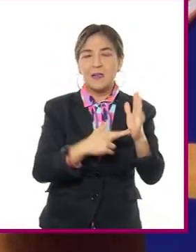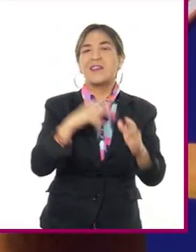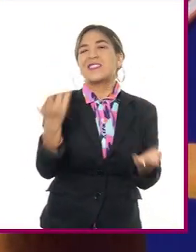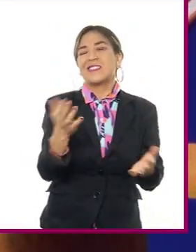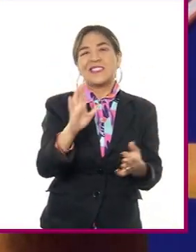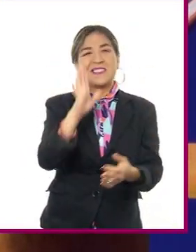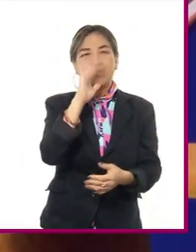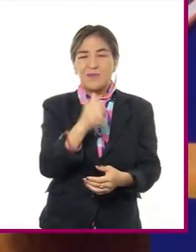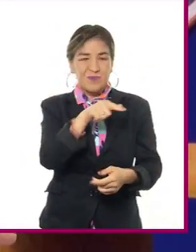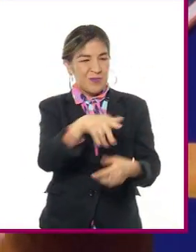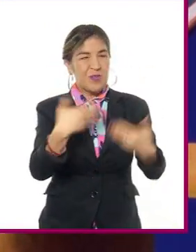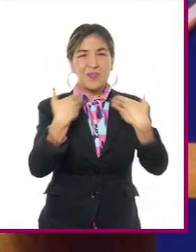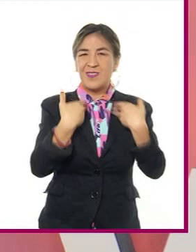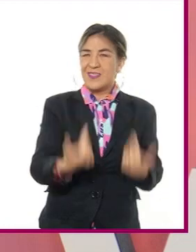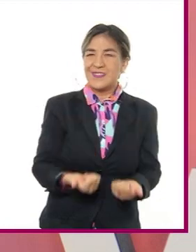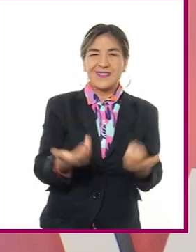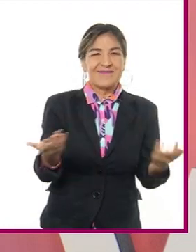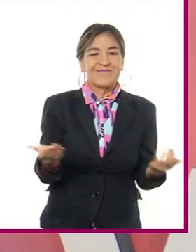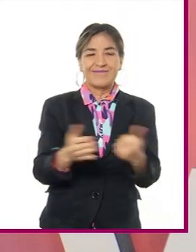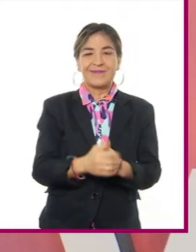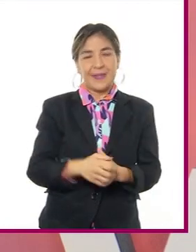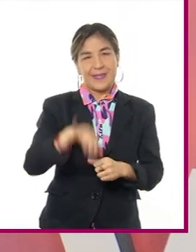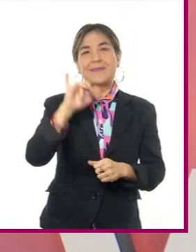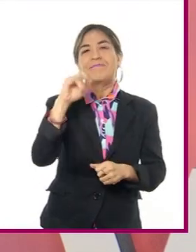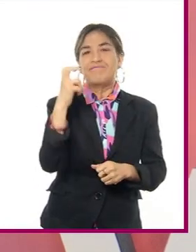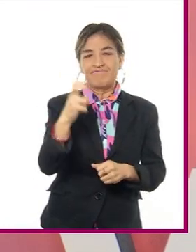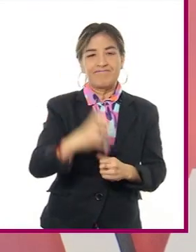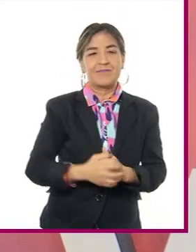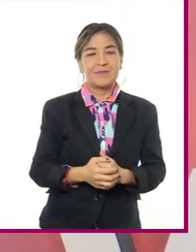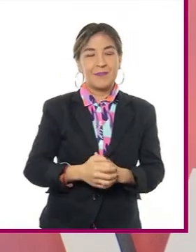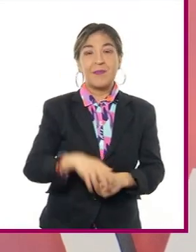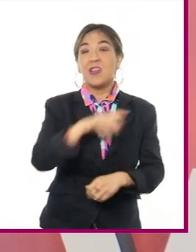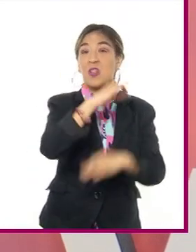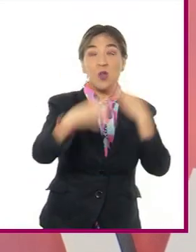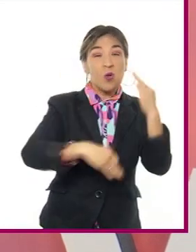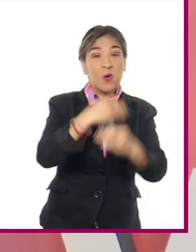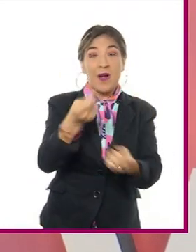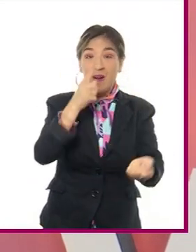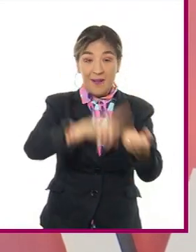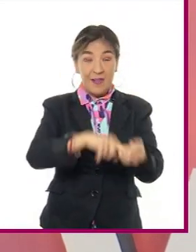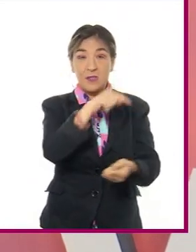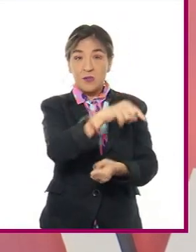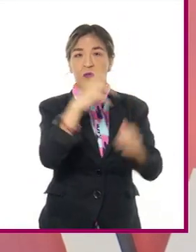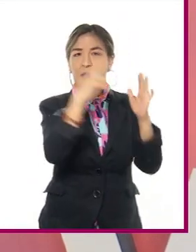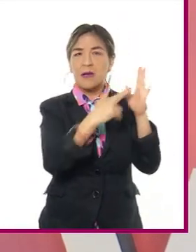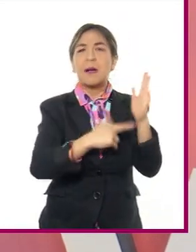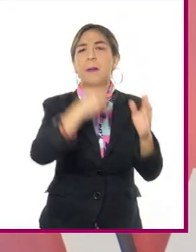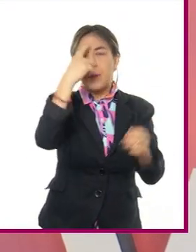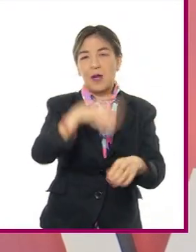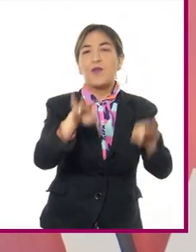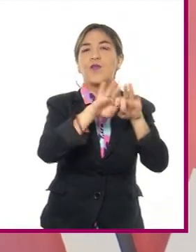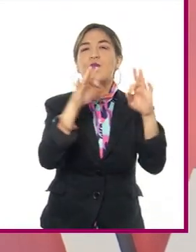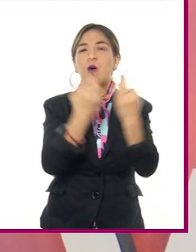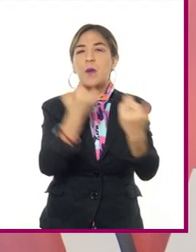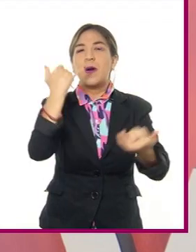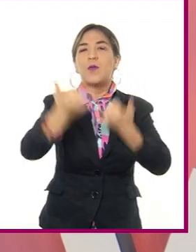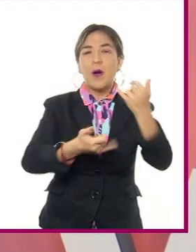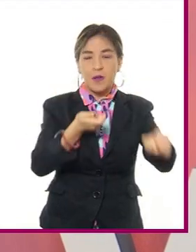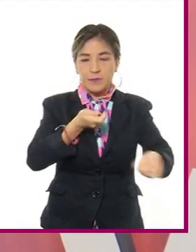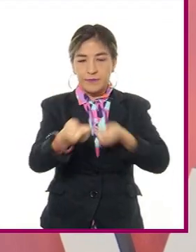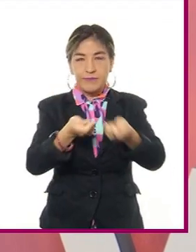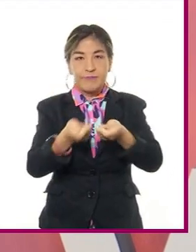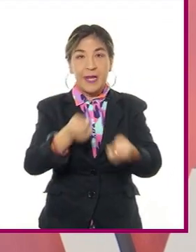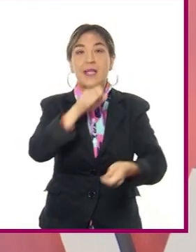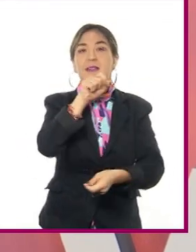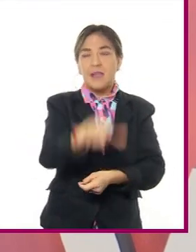podemos comprender del todo. Así es, todos los reglamentos buscan regular las formas del juego y muchas